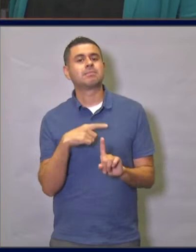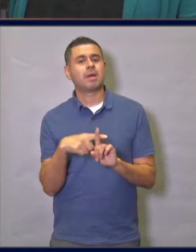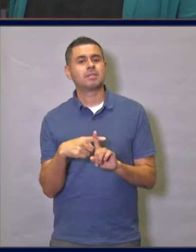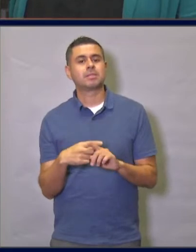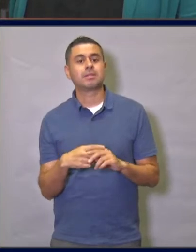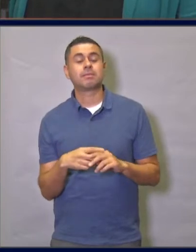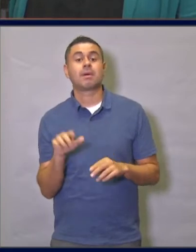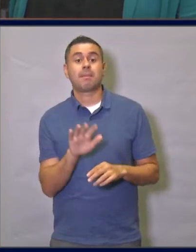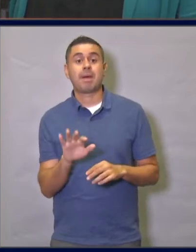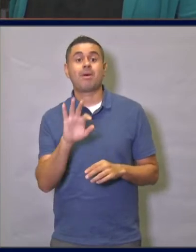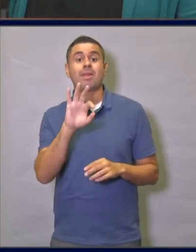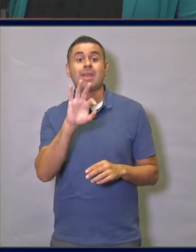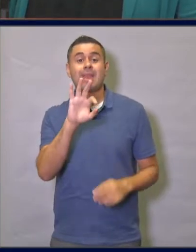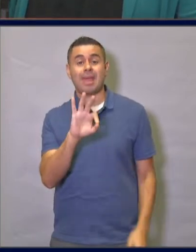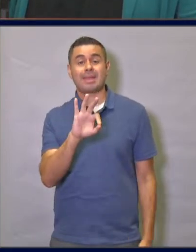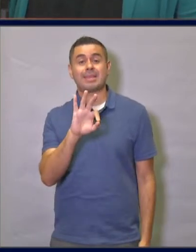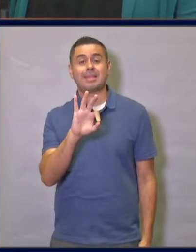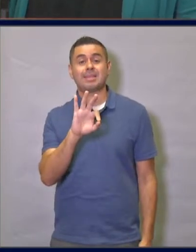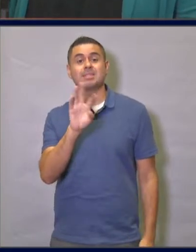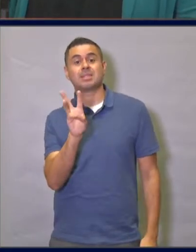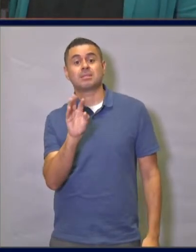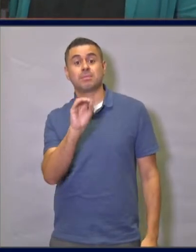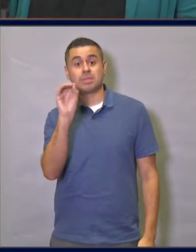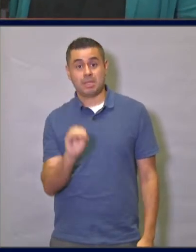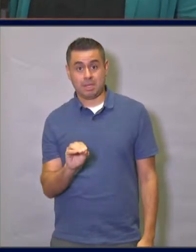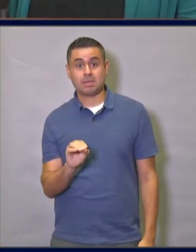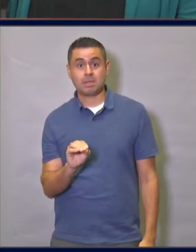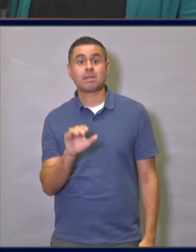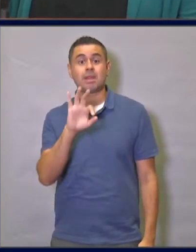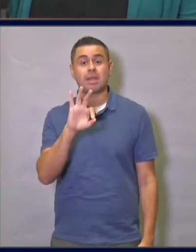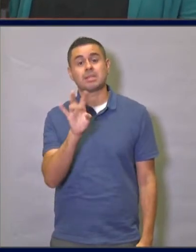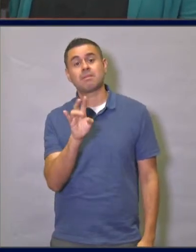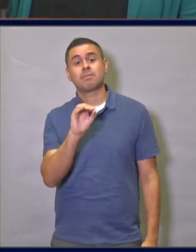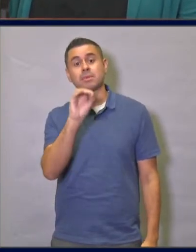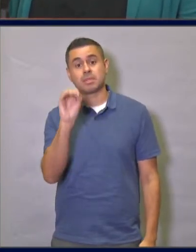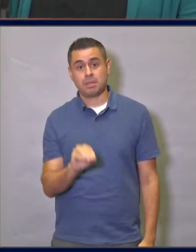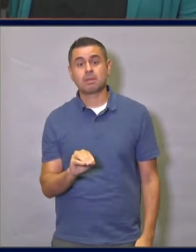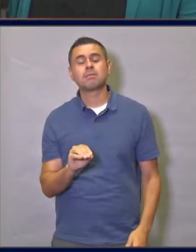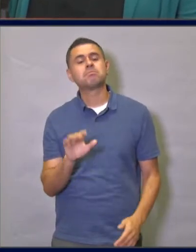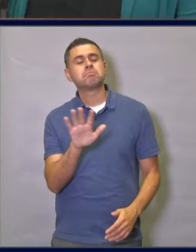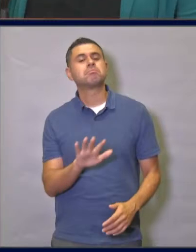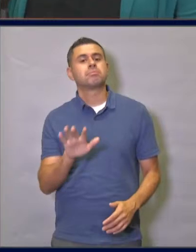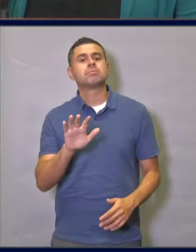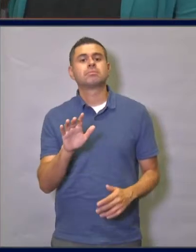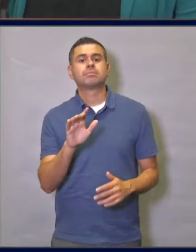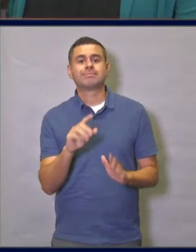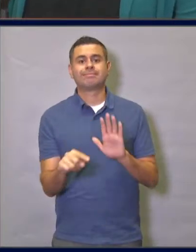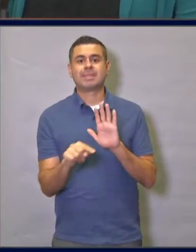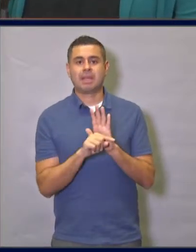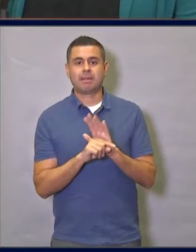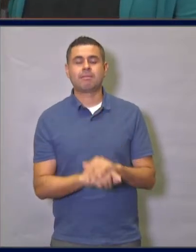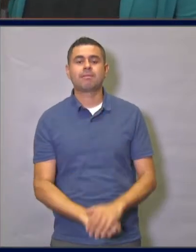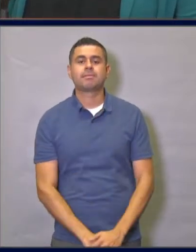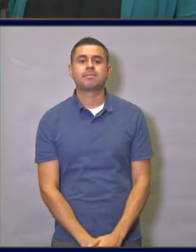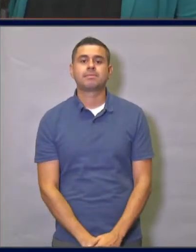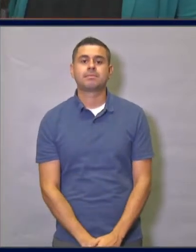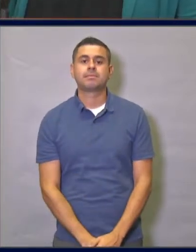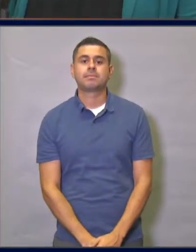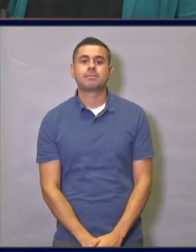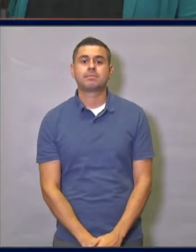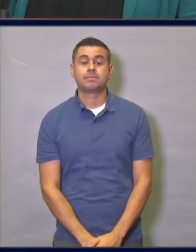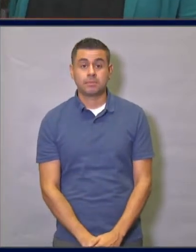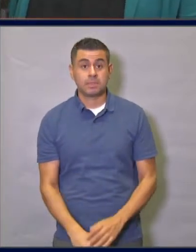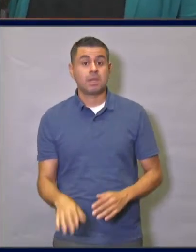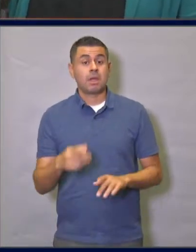el 97% de las pruebas de COVID-19 fueron negativas. Hace apenas un mes,